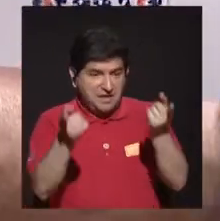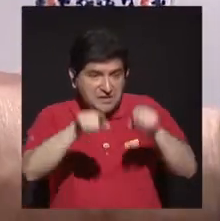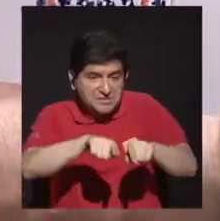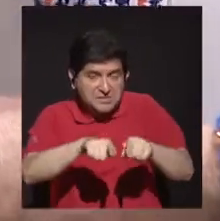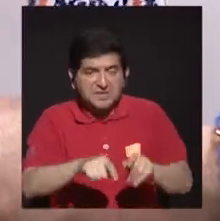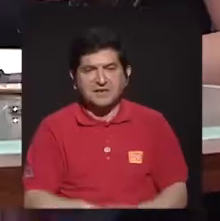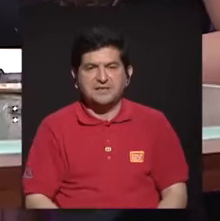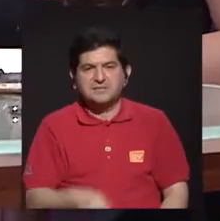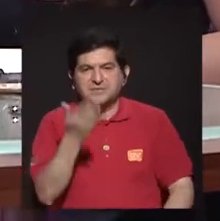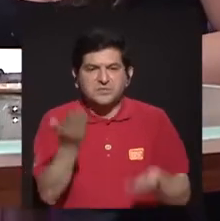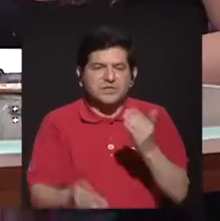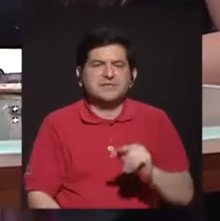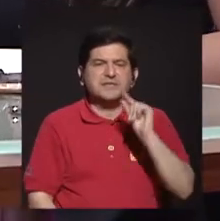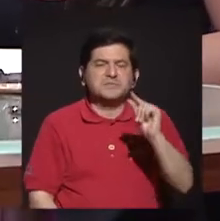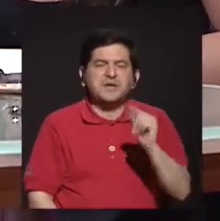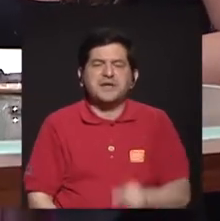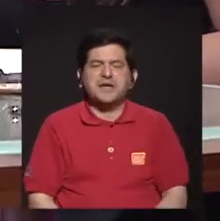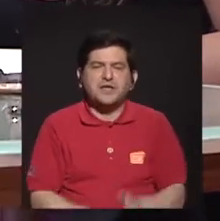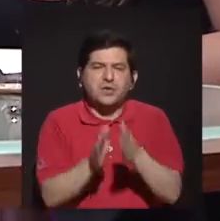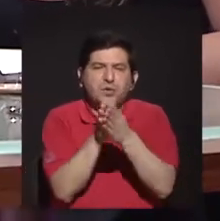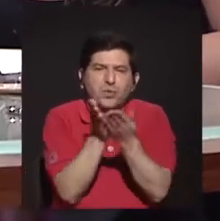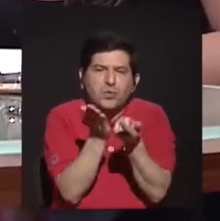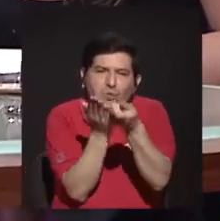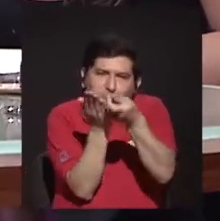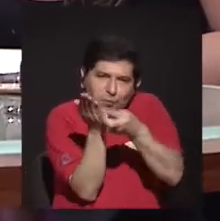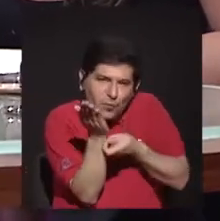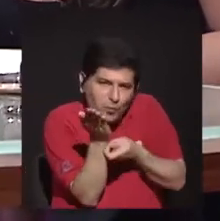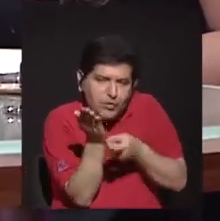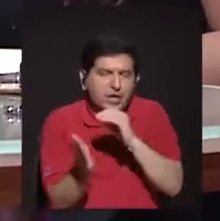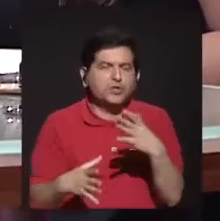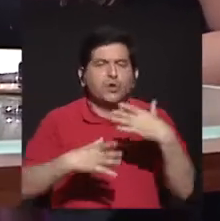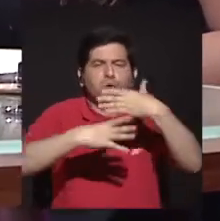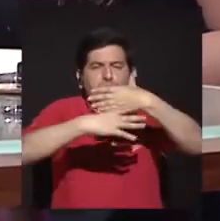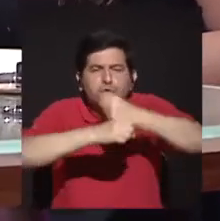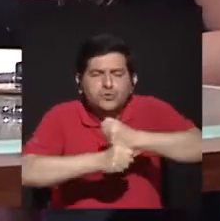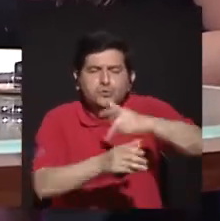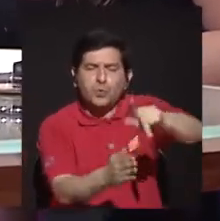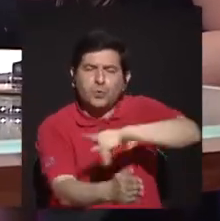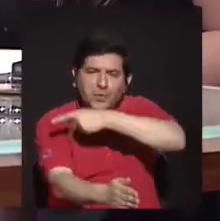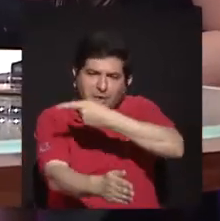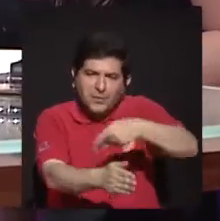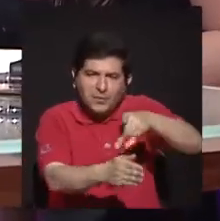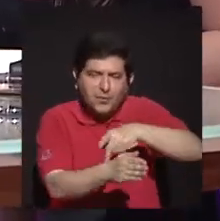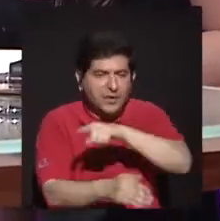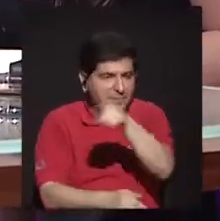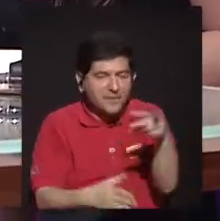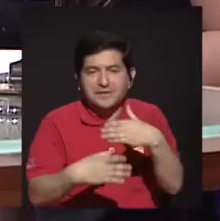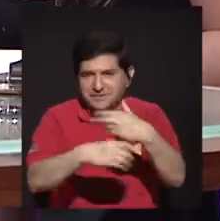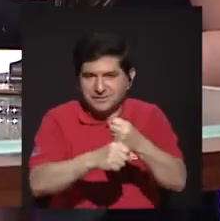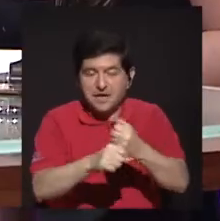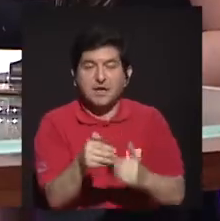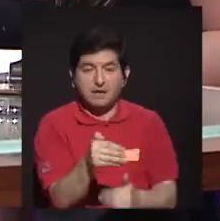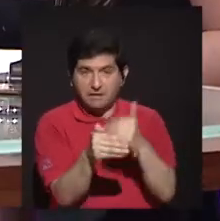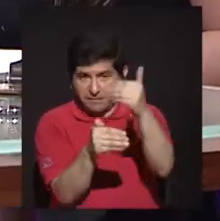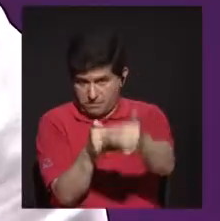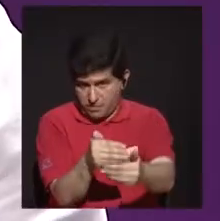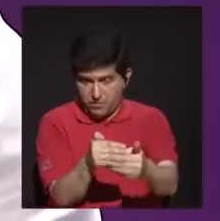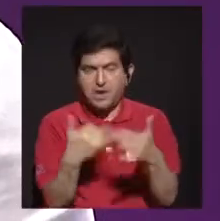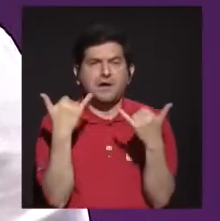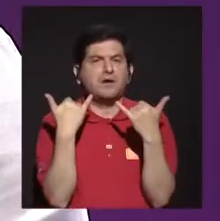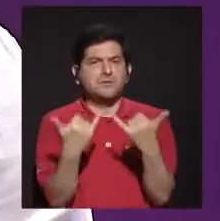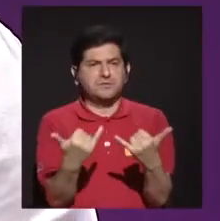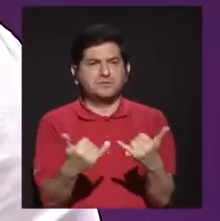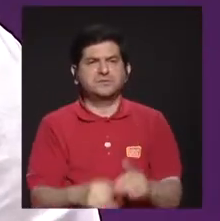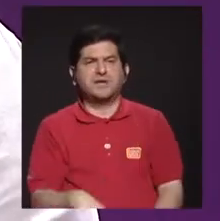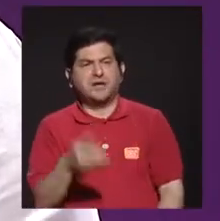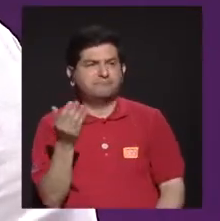pequeño folleto o un resumen de los poemas de ellas. Y luego ya no